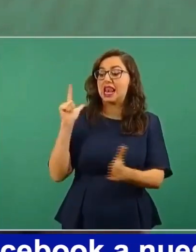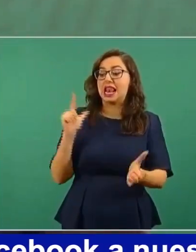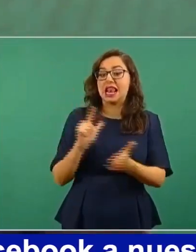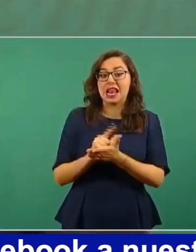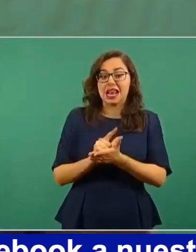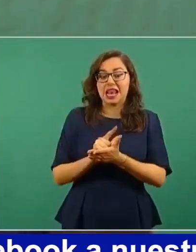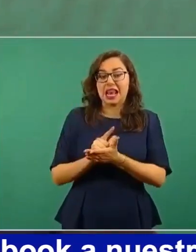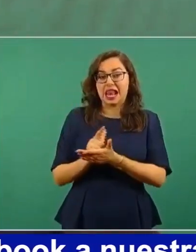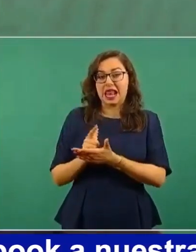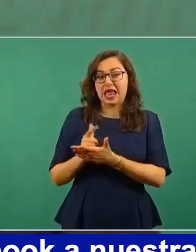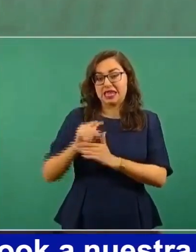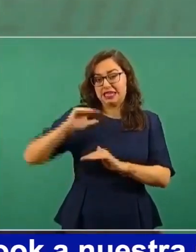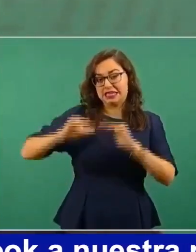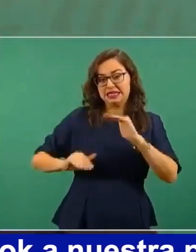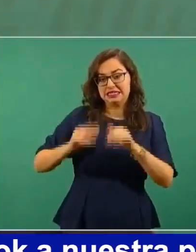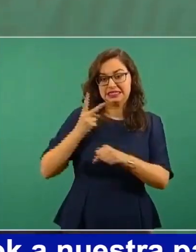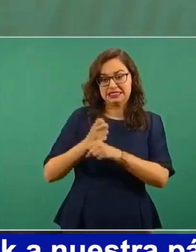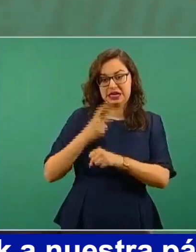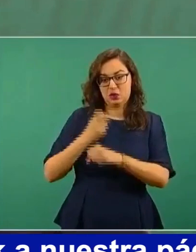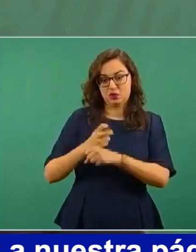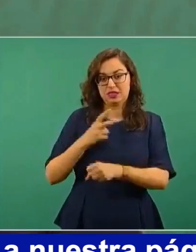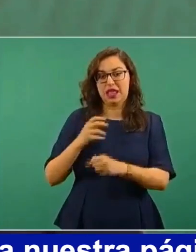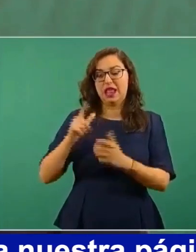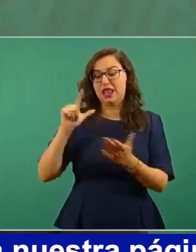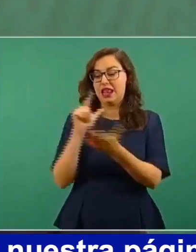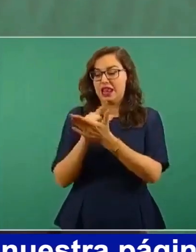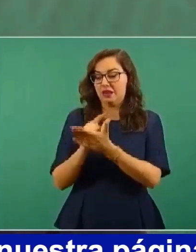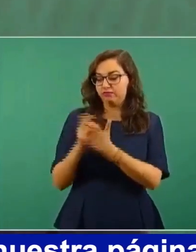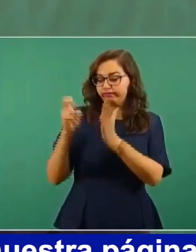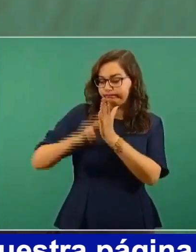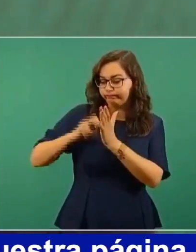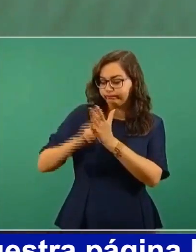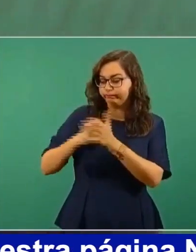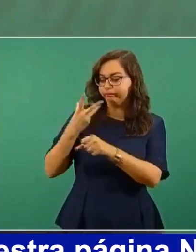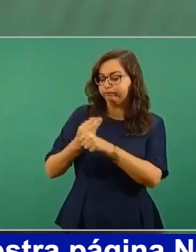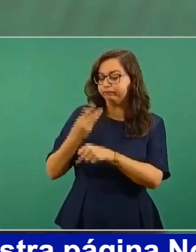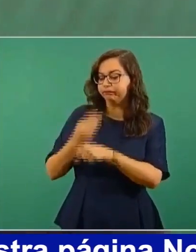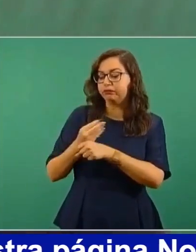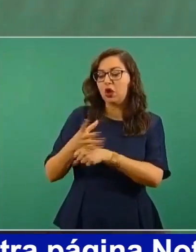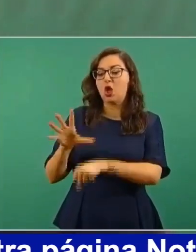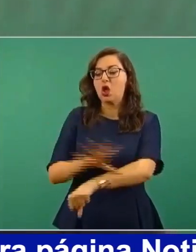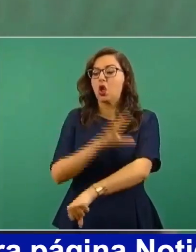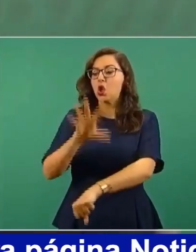para iniciar la entrega de concesiones a particulares.